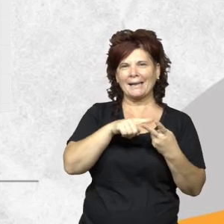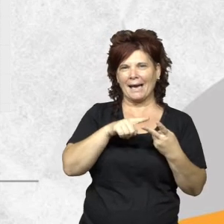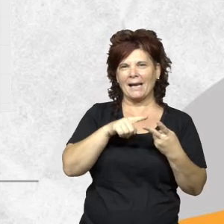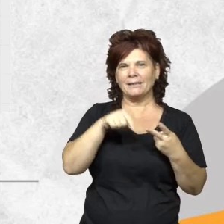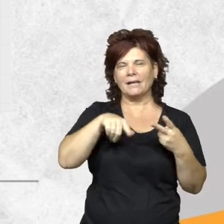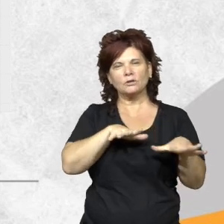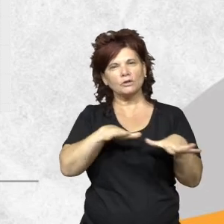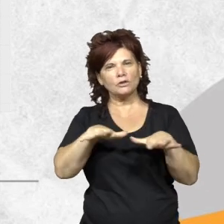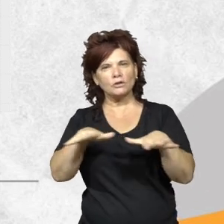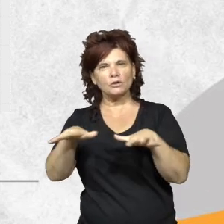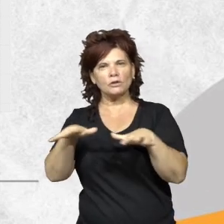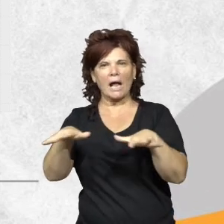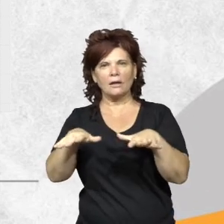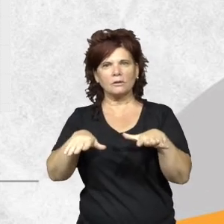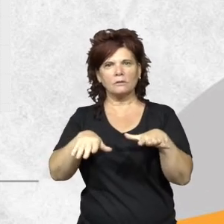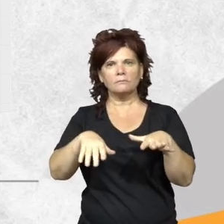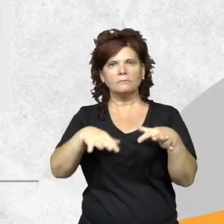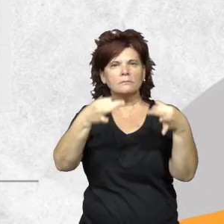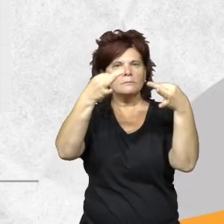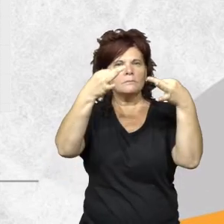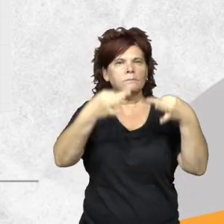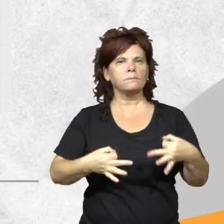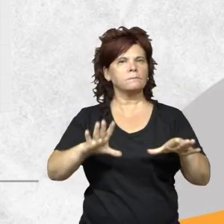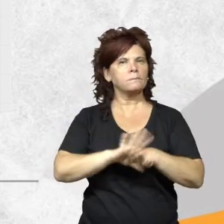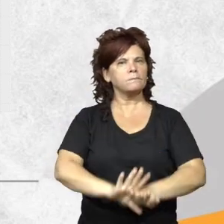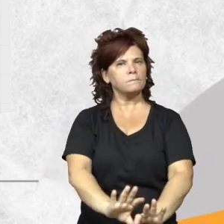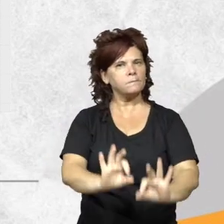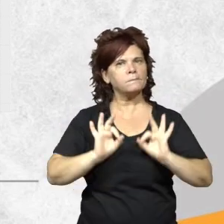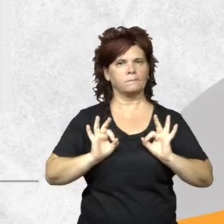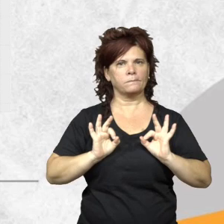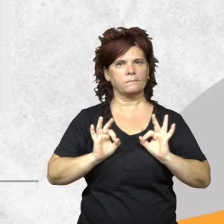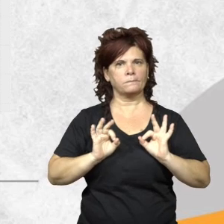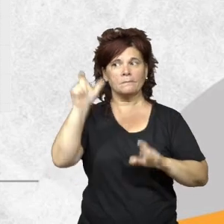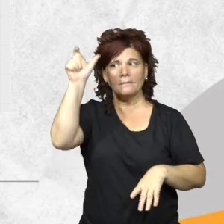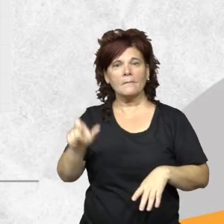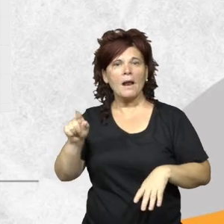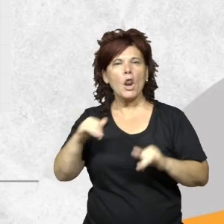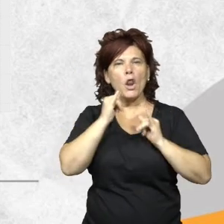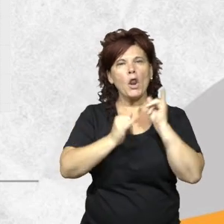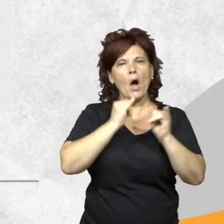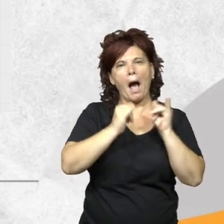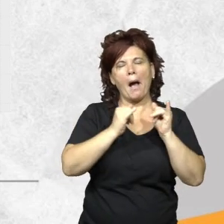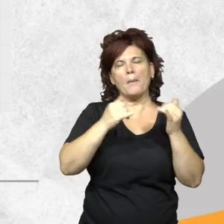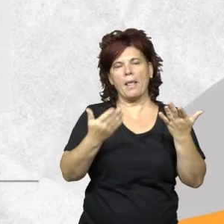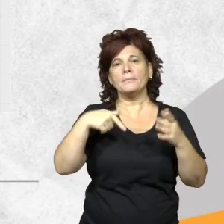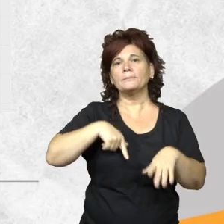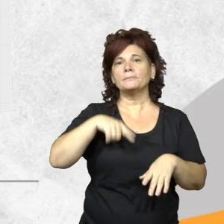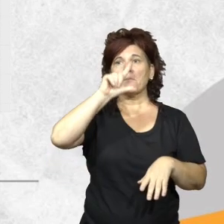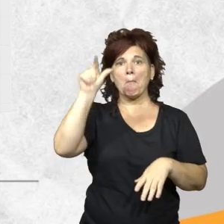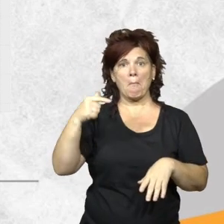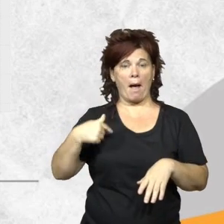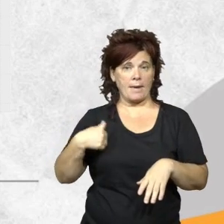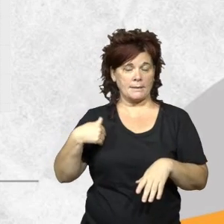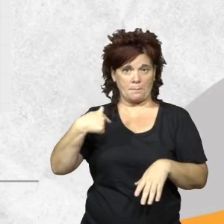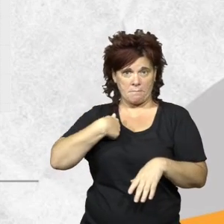tipo de actos es su rigurosidad. Por eso Falvo nos habla de rigor. En mi país, en Costa